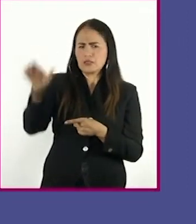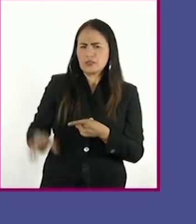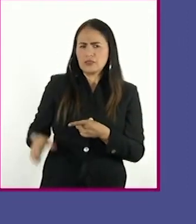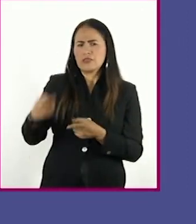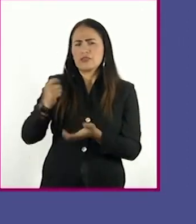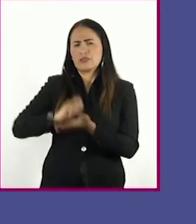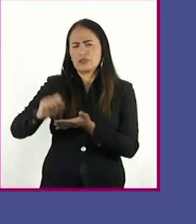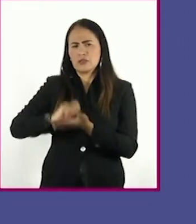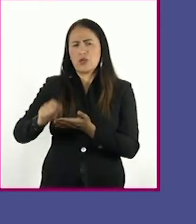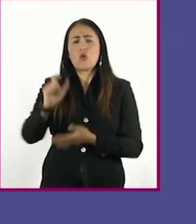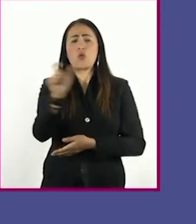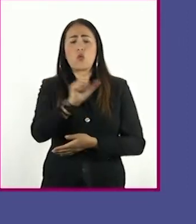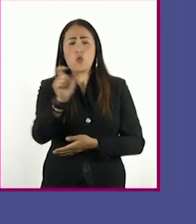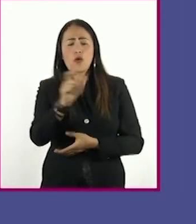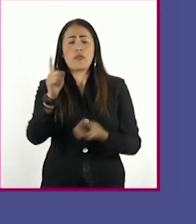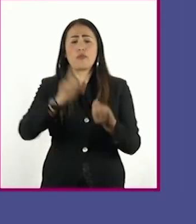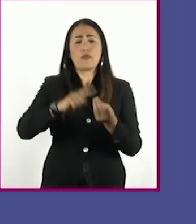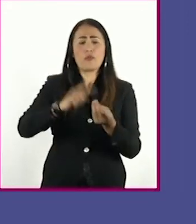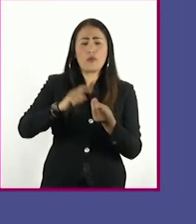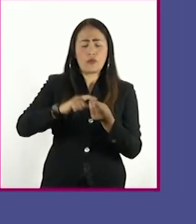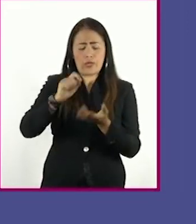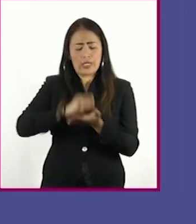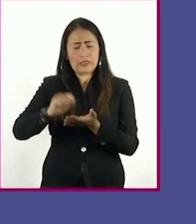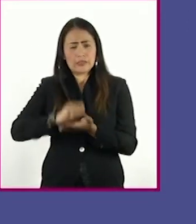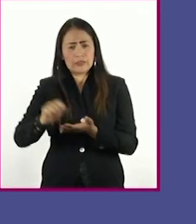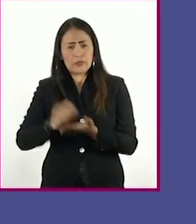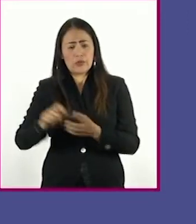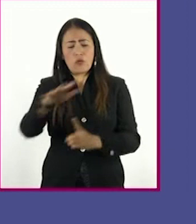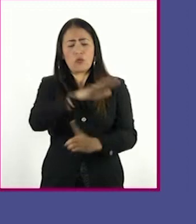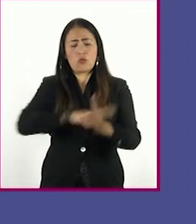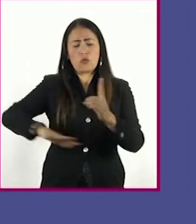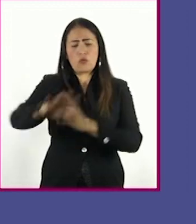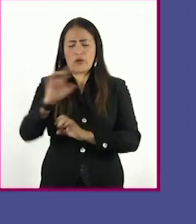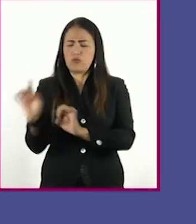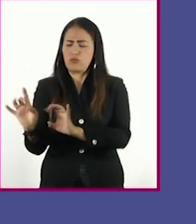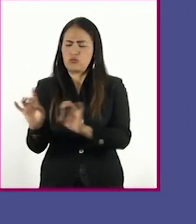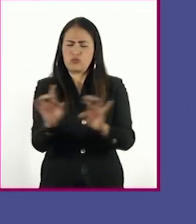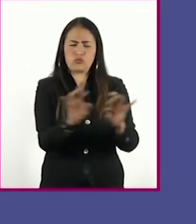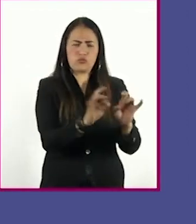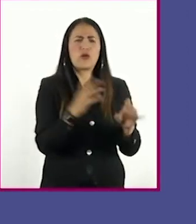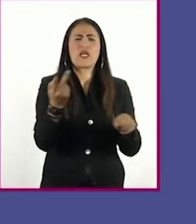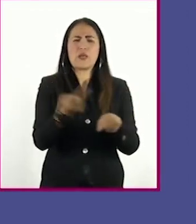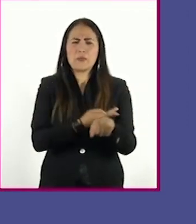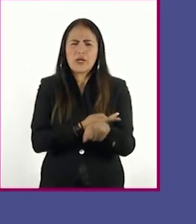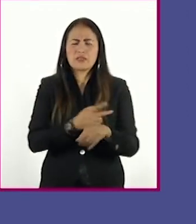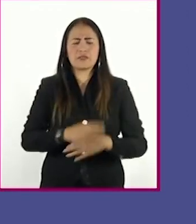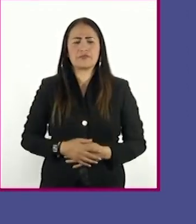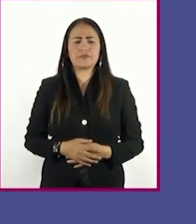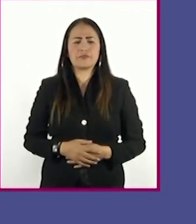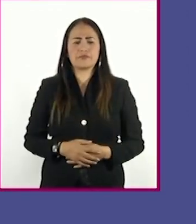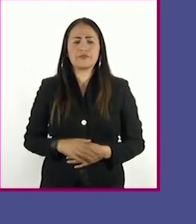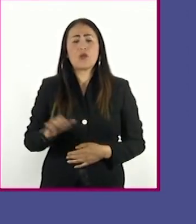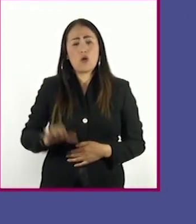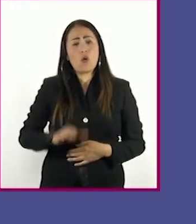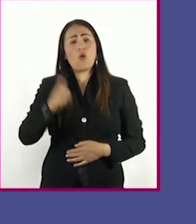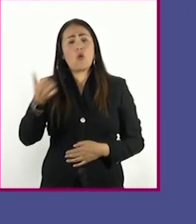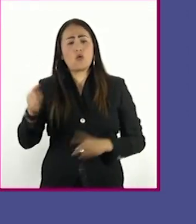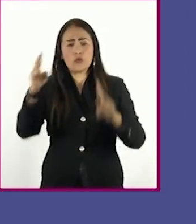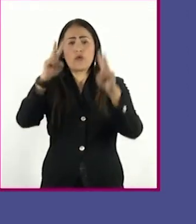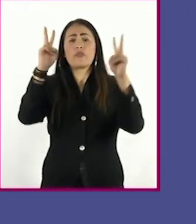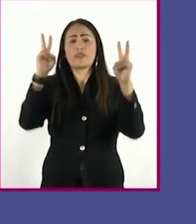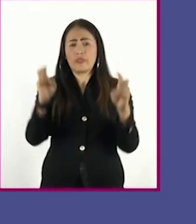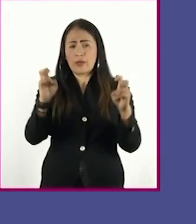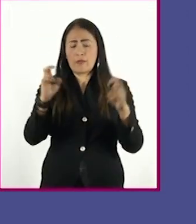dónde escribió el texto? ¿Qué estaba sucediendo en ese momento? Otro elemento es el tema, que